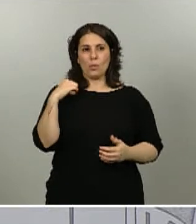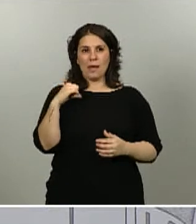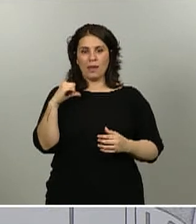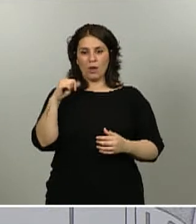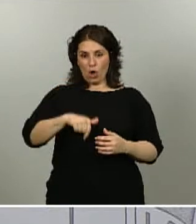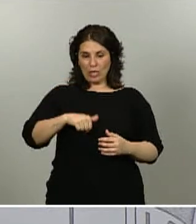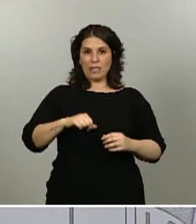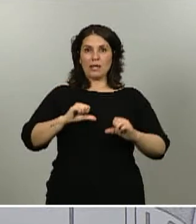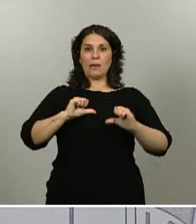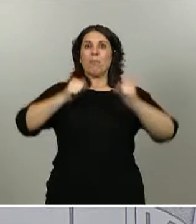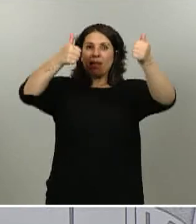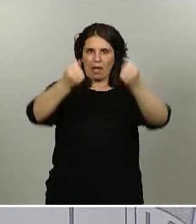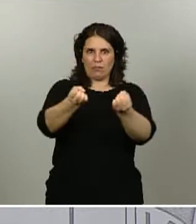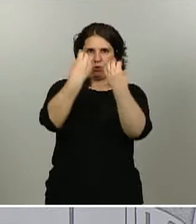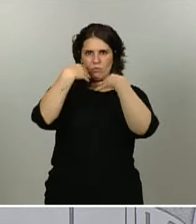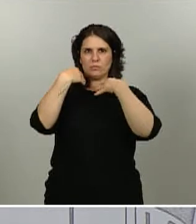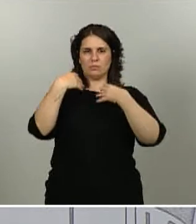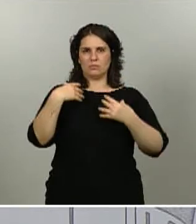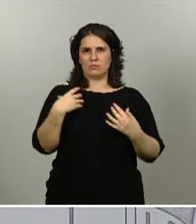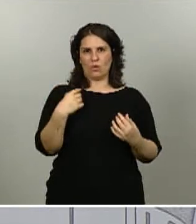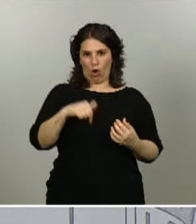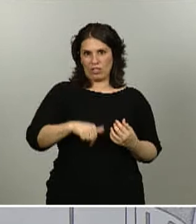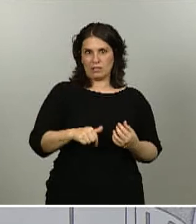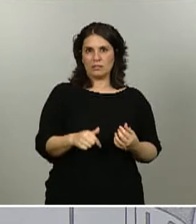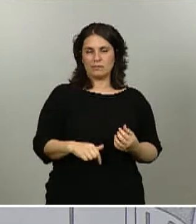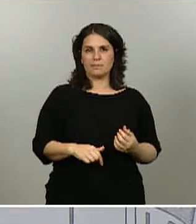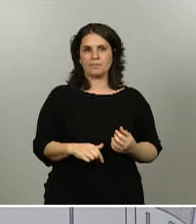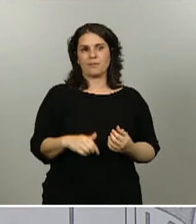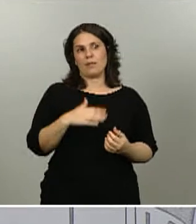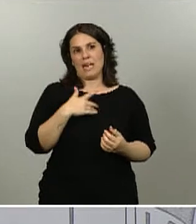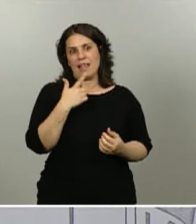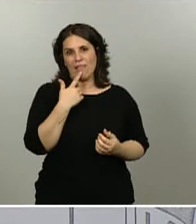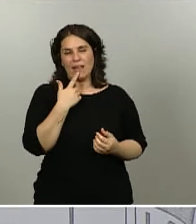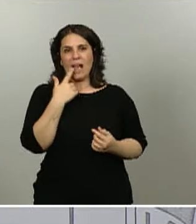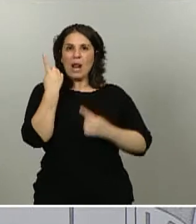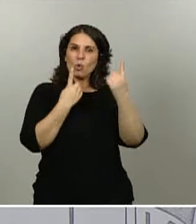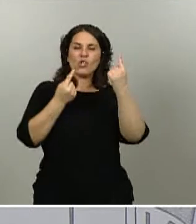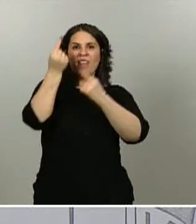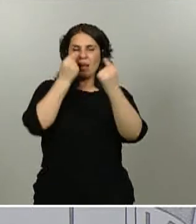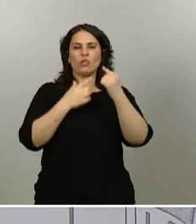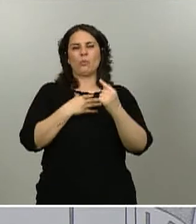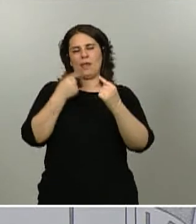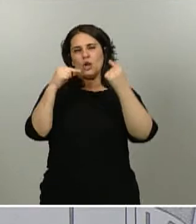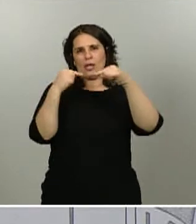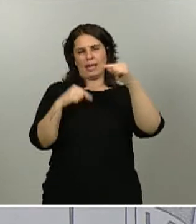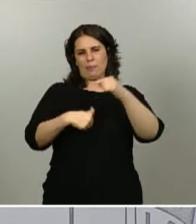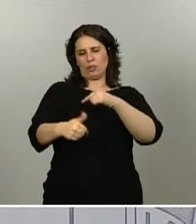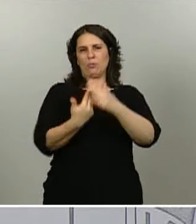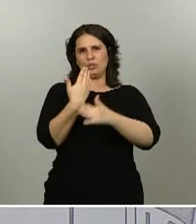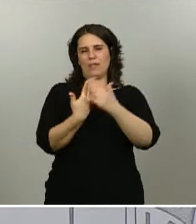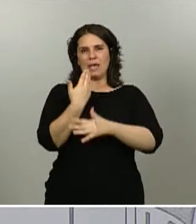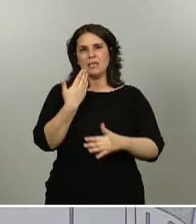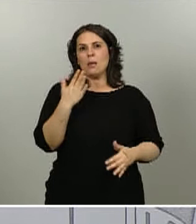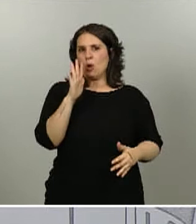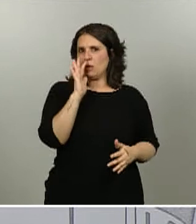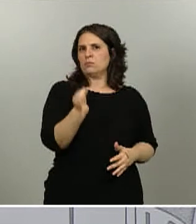y, por lo tanto, puede ser que aún tengamos que adaptar o corregir algunos datos durante los próximos días. Pero lo cierto es que han hecho ya un esfuerzo muy